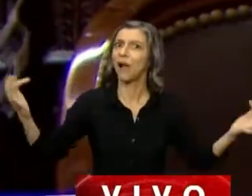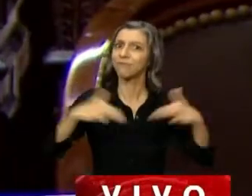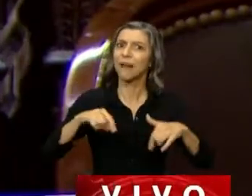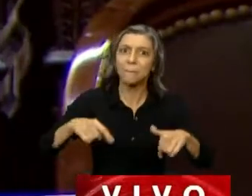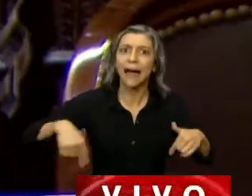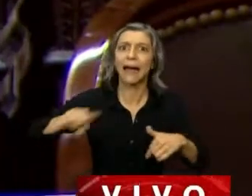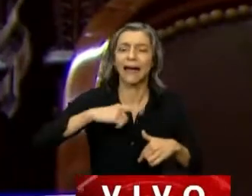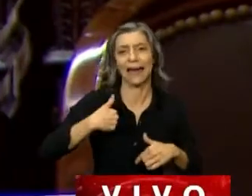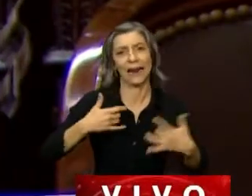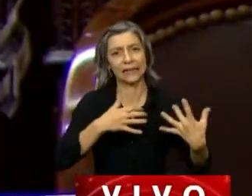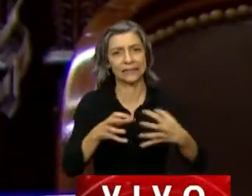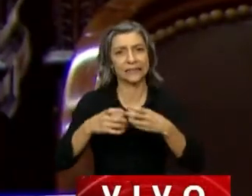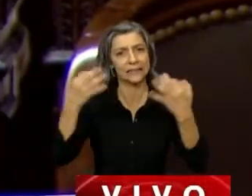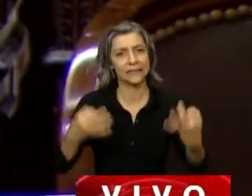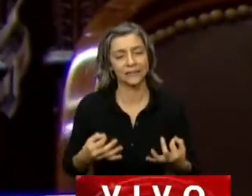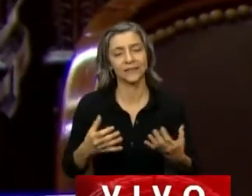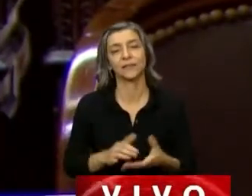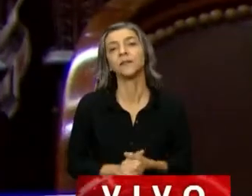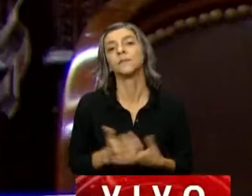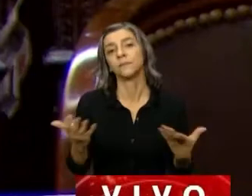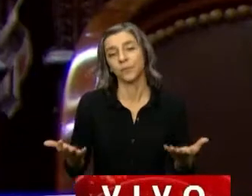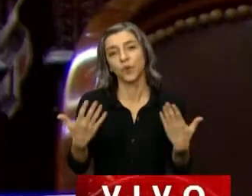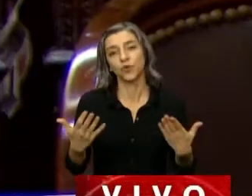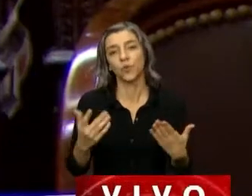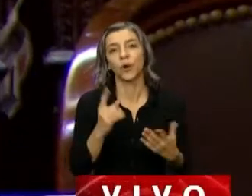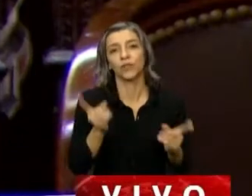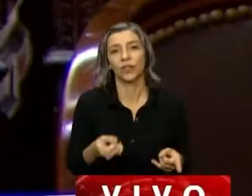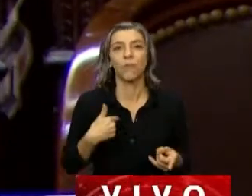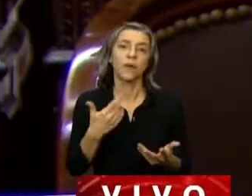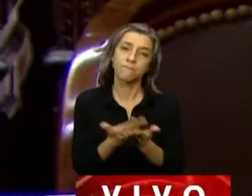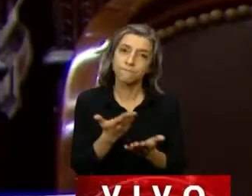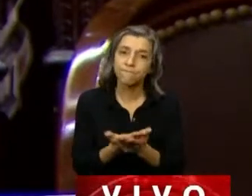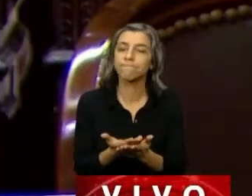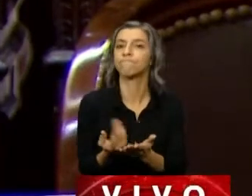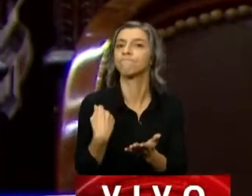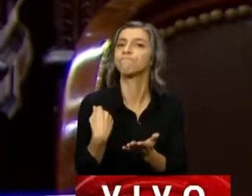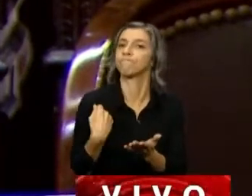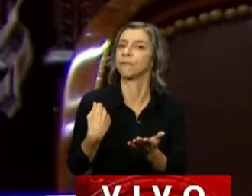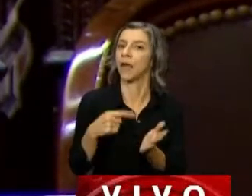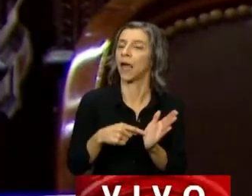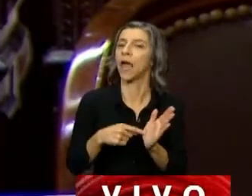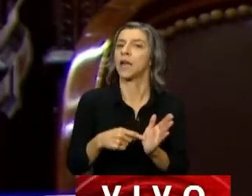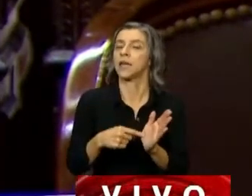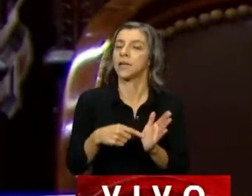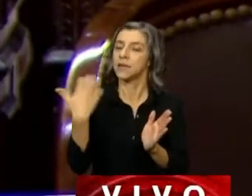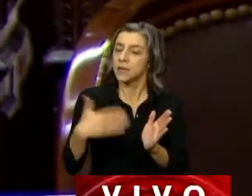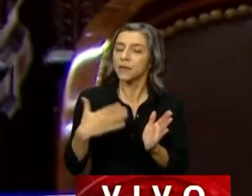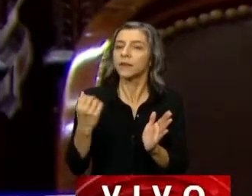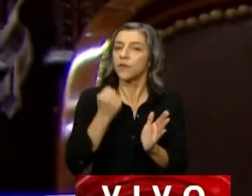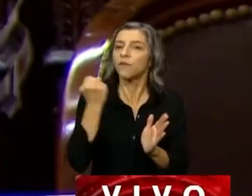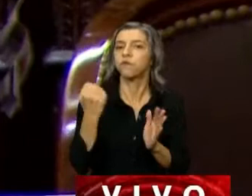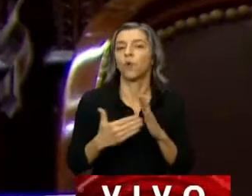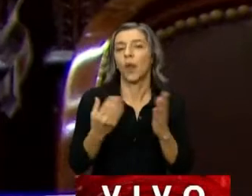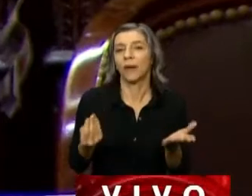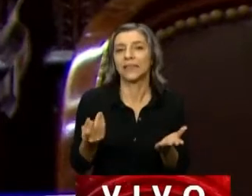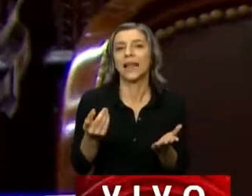supuesto también debo decir y plantear que es una insistencia por